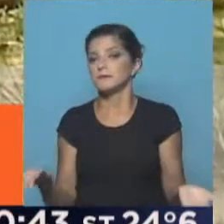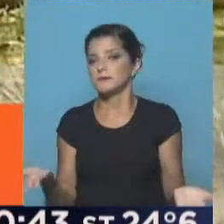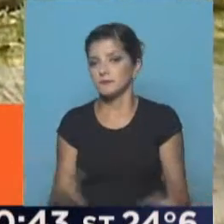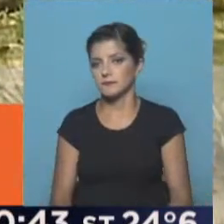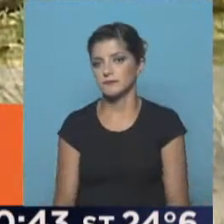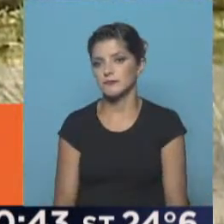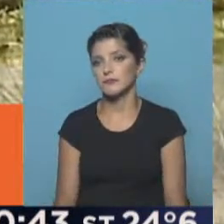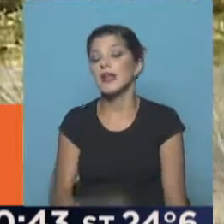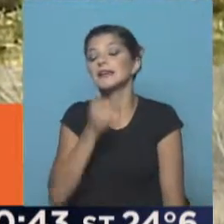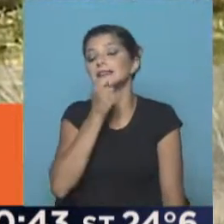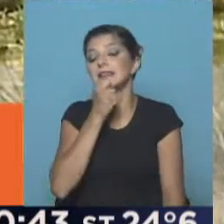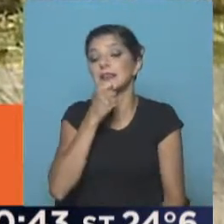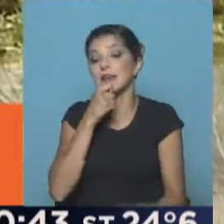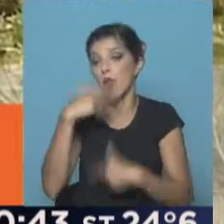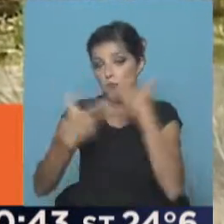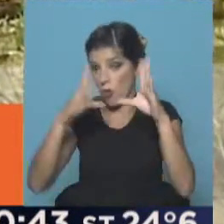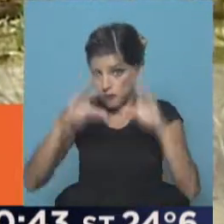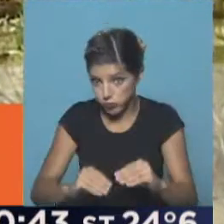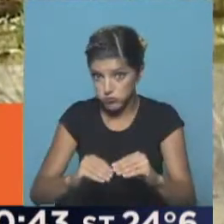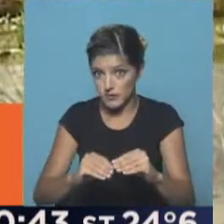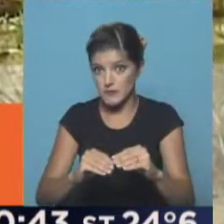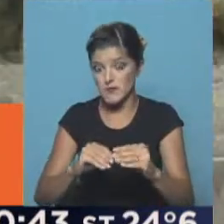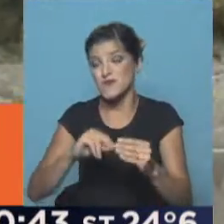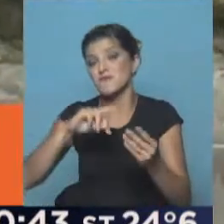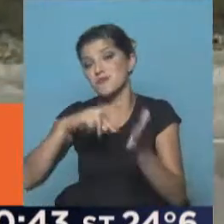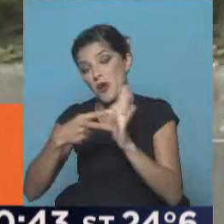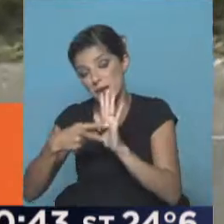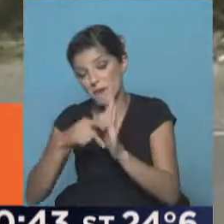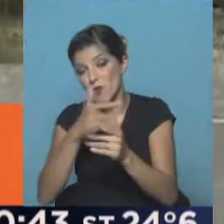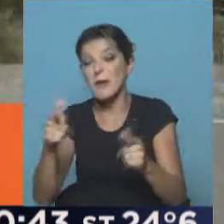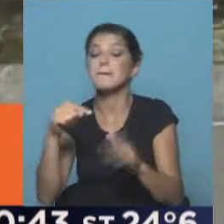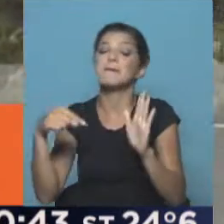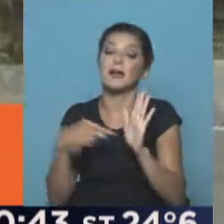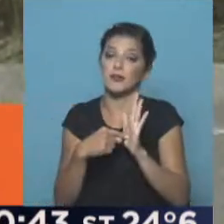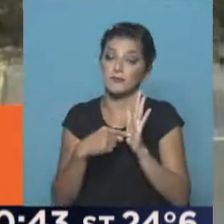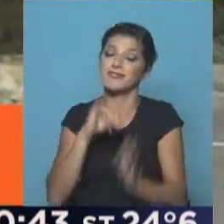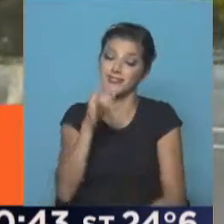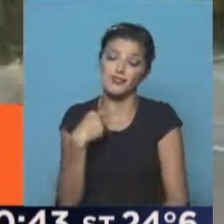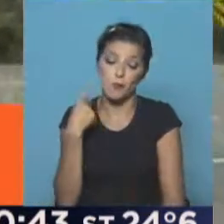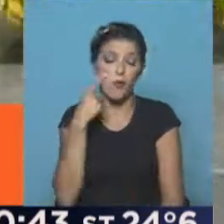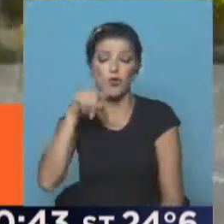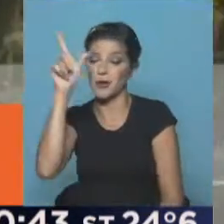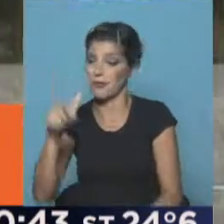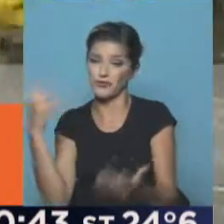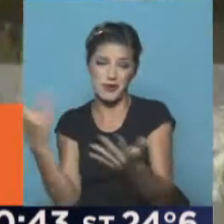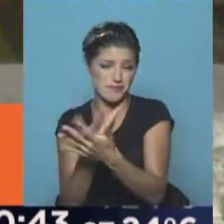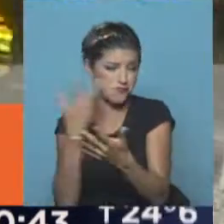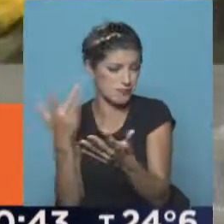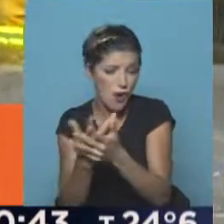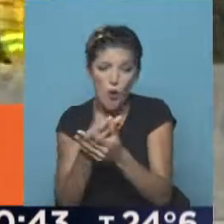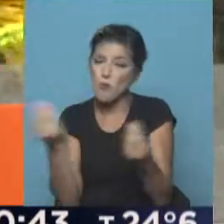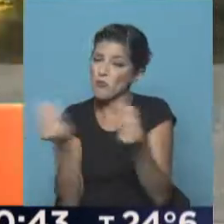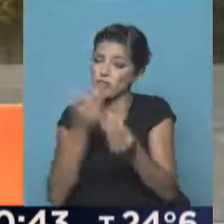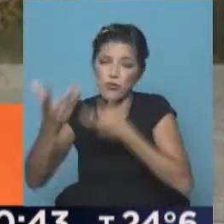si no siguen los incendios, no vamos a tener problemas. Pero sí, conozco gente que está muy afectada, que ha tenido